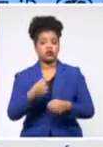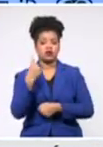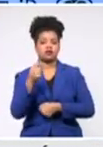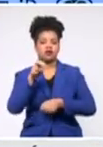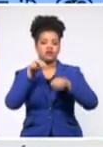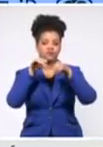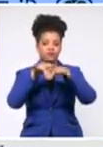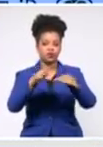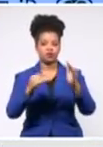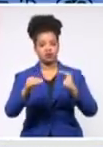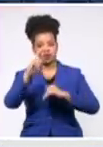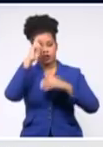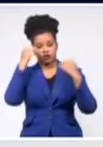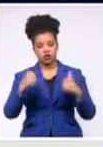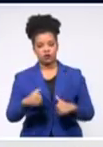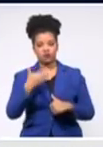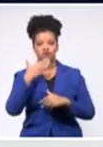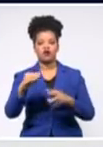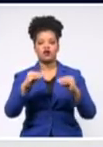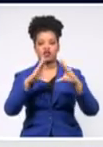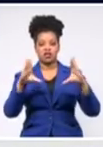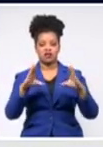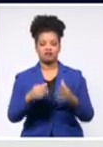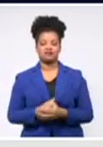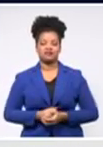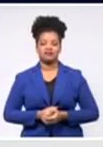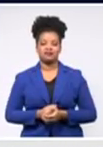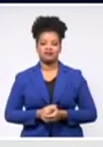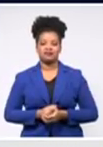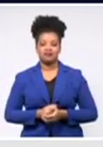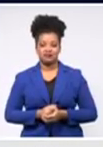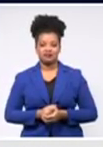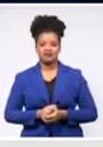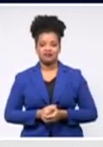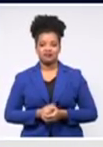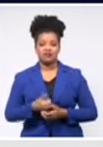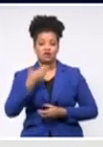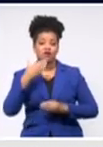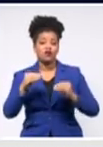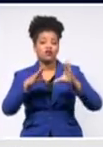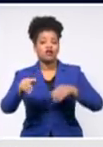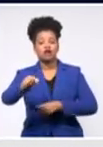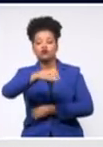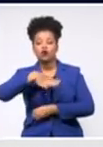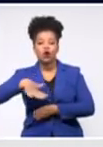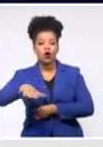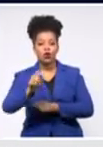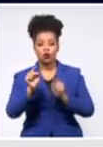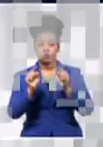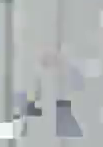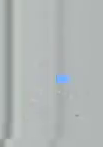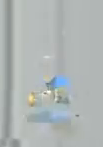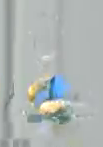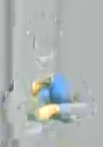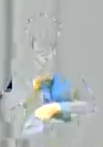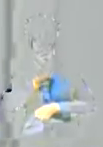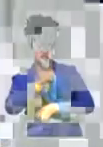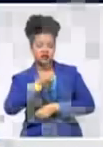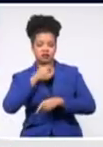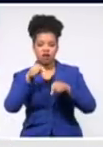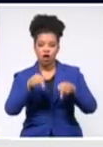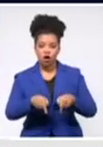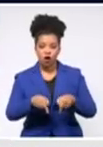MINSAP. Doctor, buenos días. Buenos días a todos ustedes, a Pepe Mejía que nos acompaña hoy,